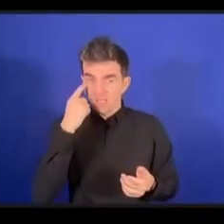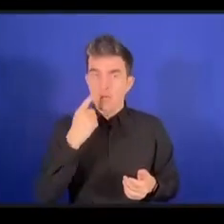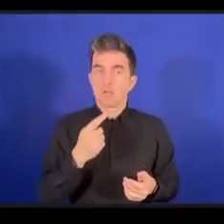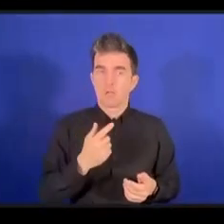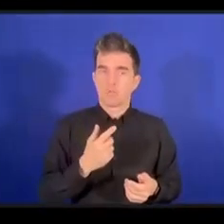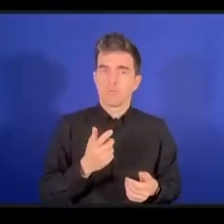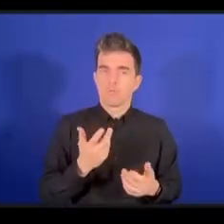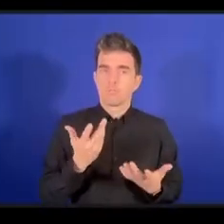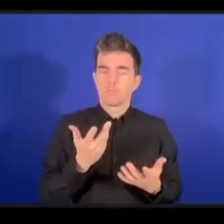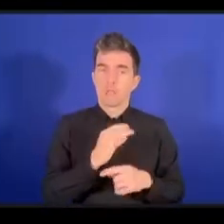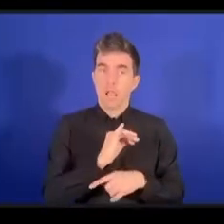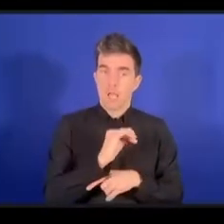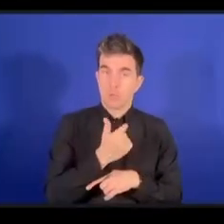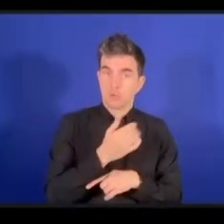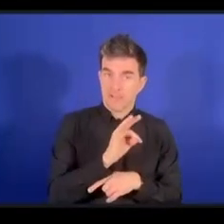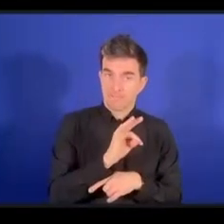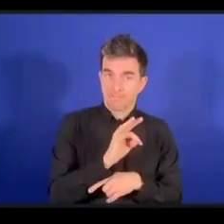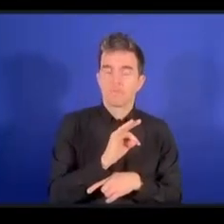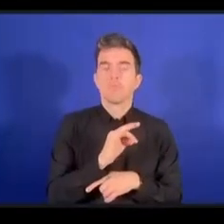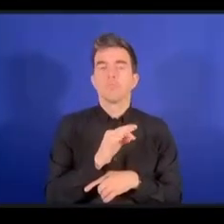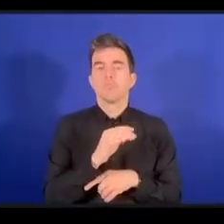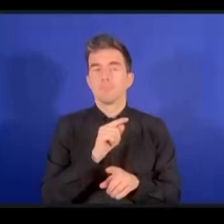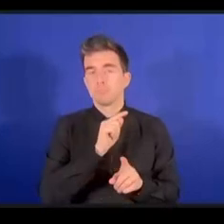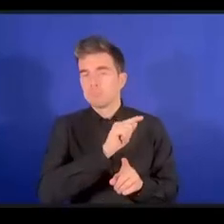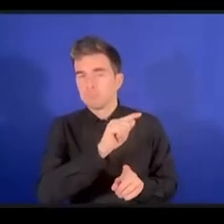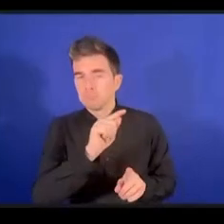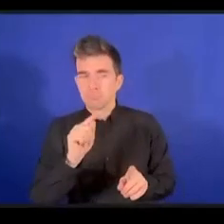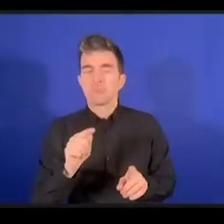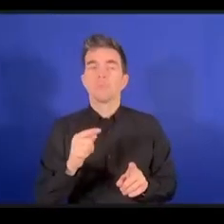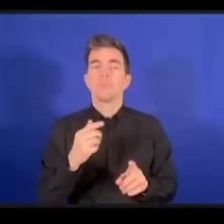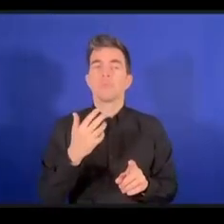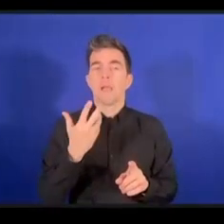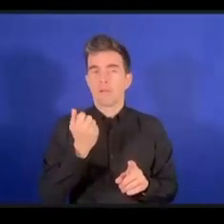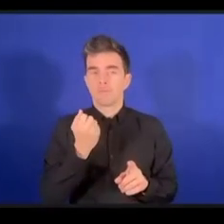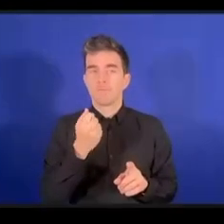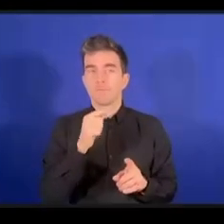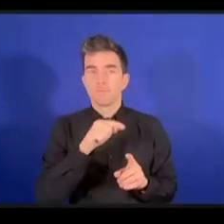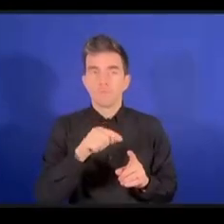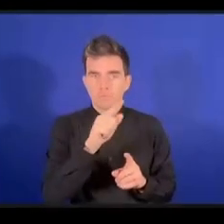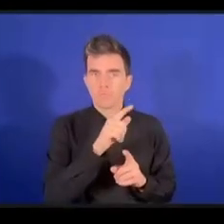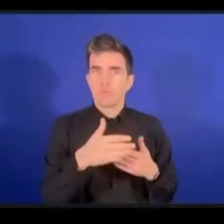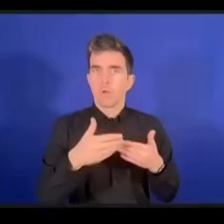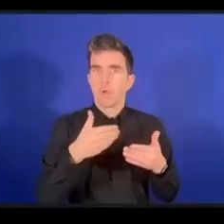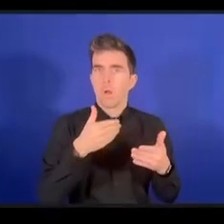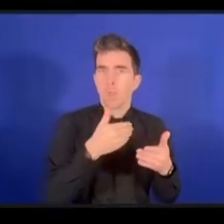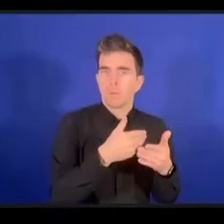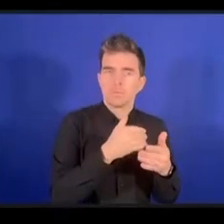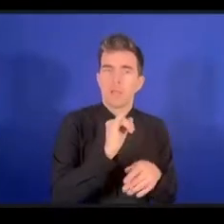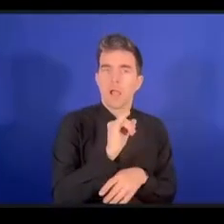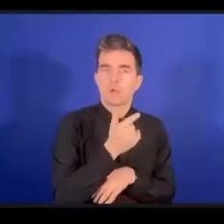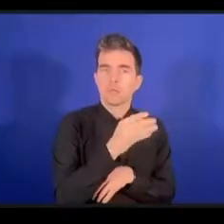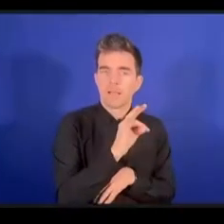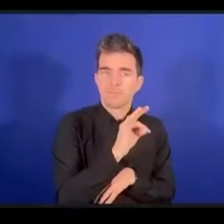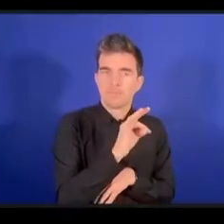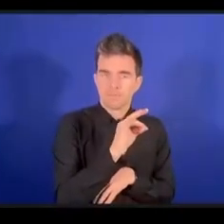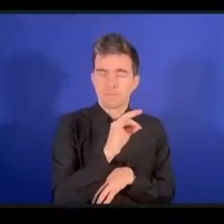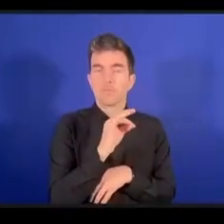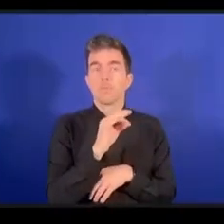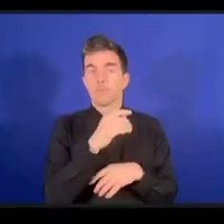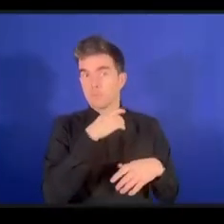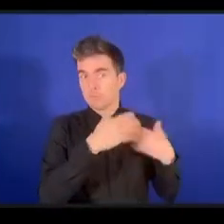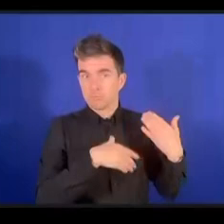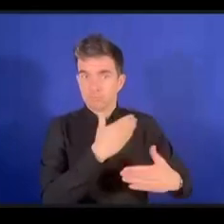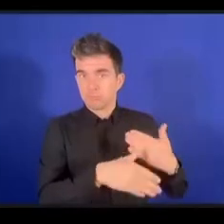algunos sectores están cerca del igf desde el principio han sido buenos patrocinadores han